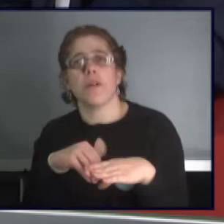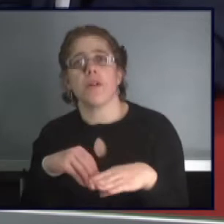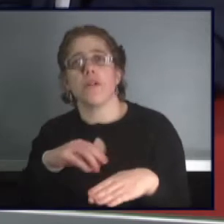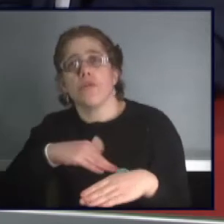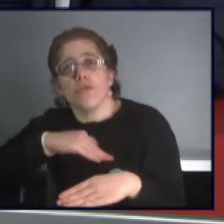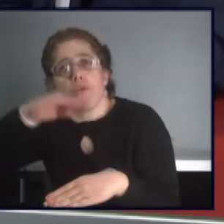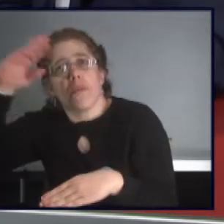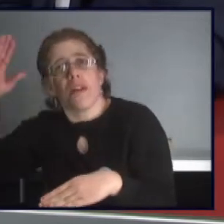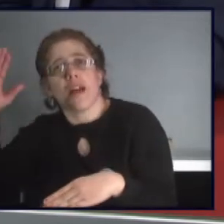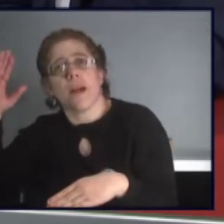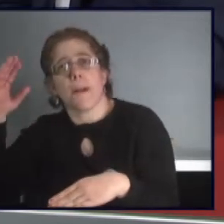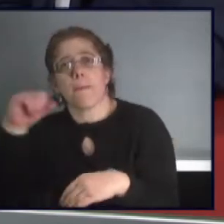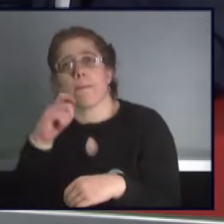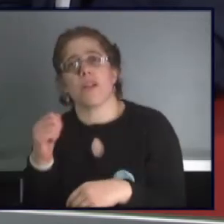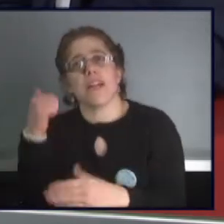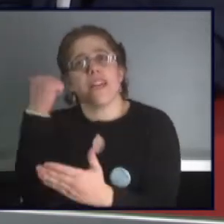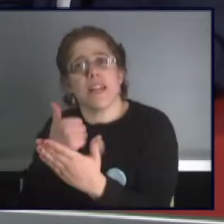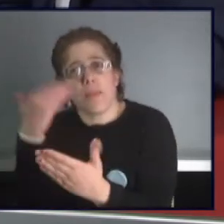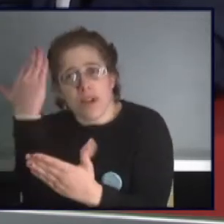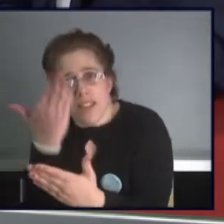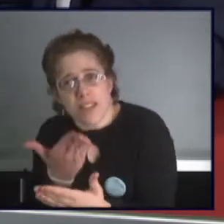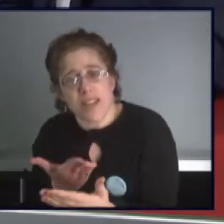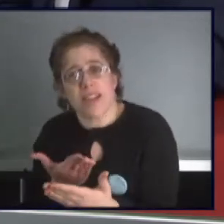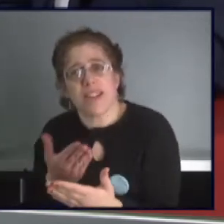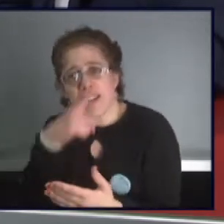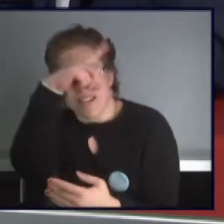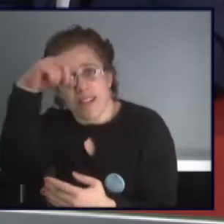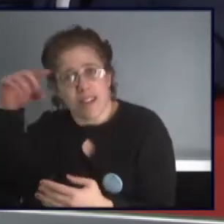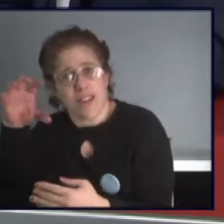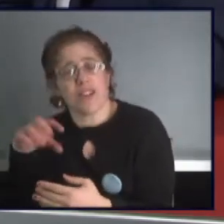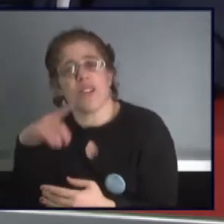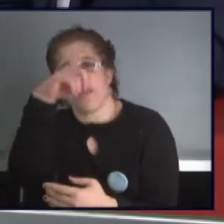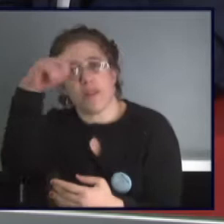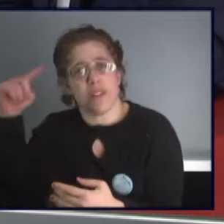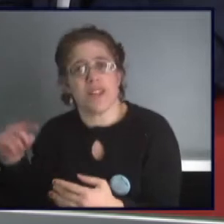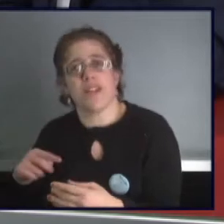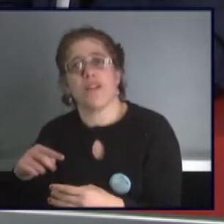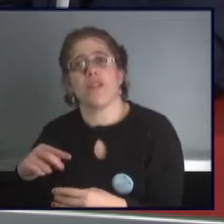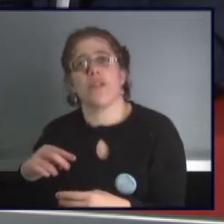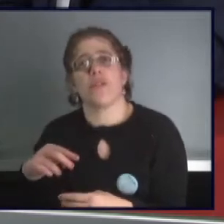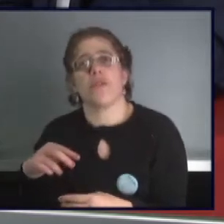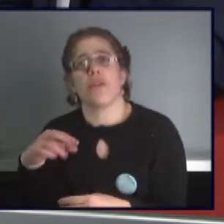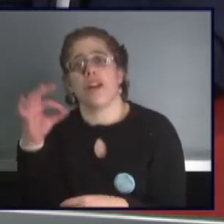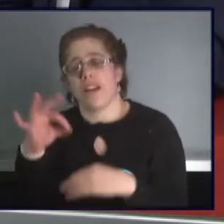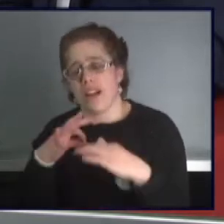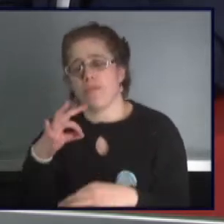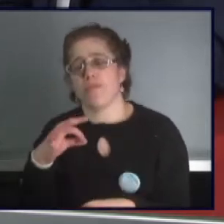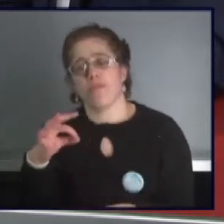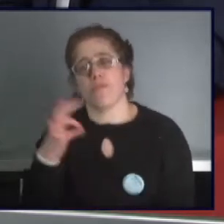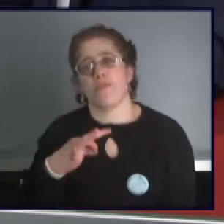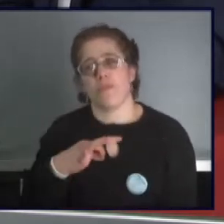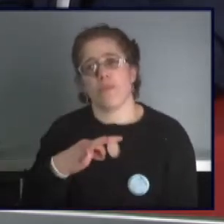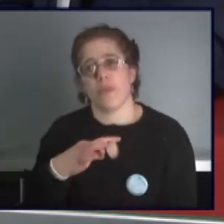las pasos y estar presente en las elecciones nacionales en el 2013 realmente fuimos me dio una